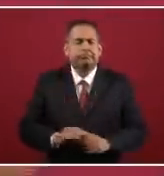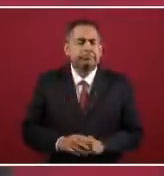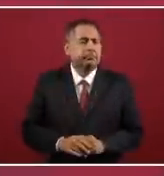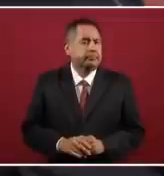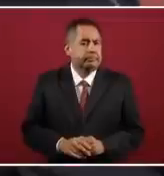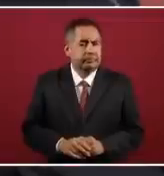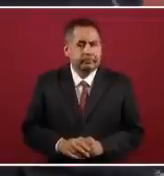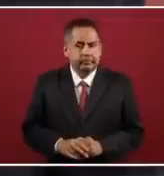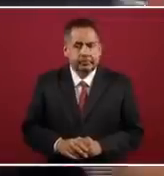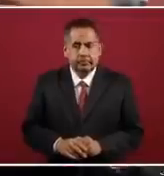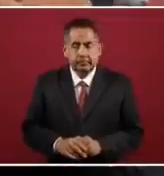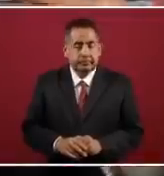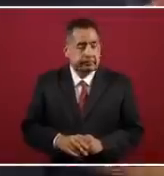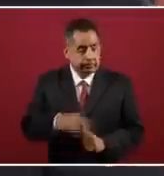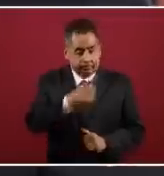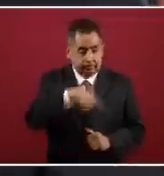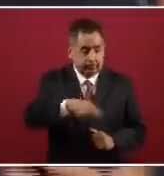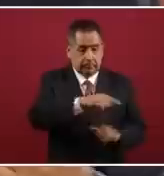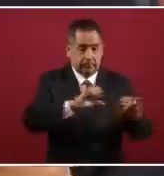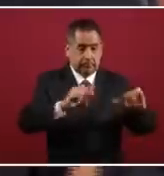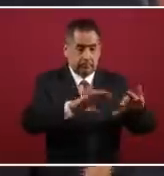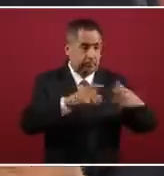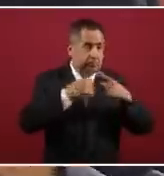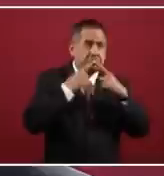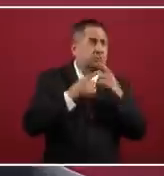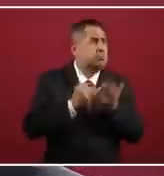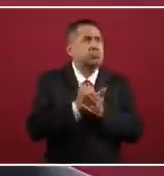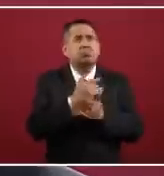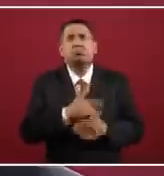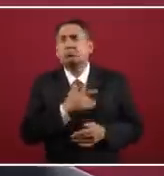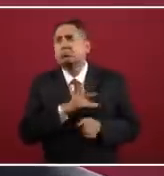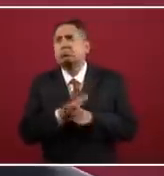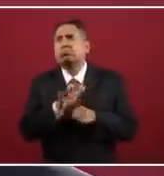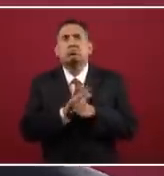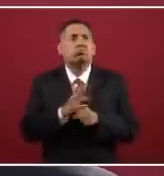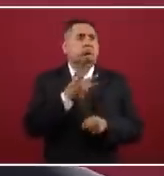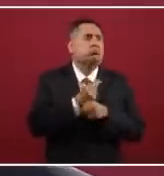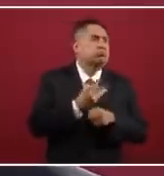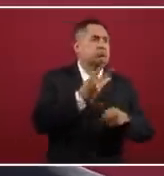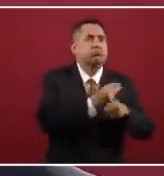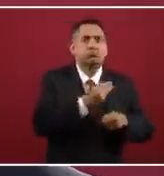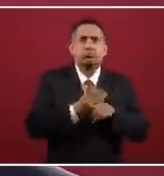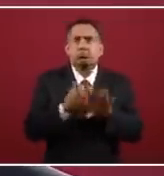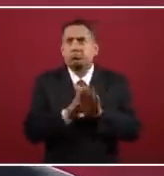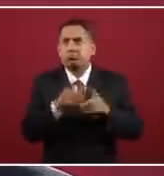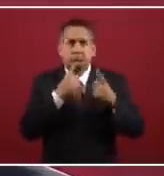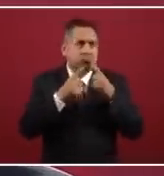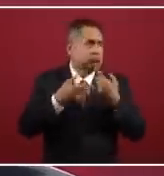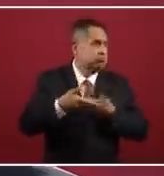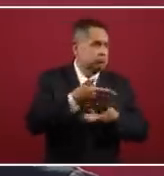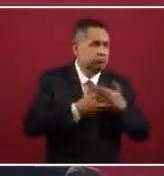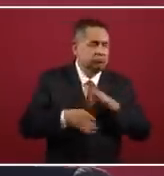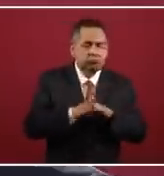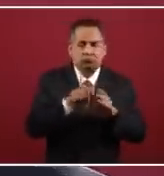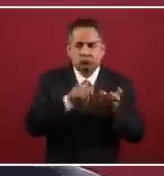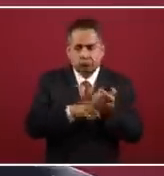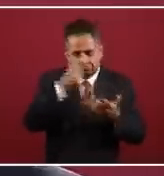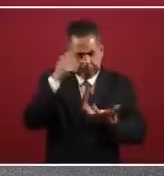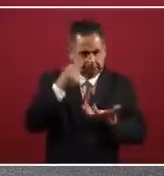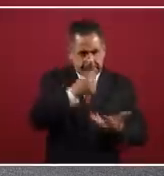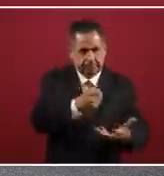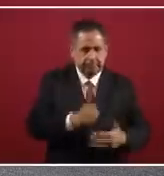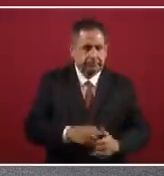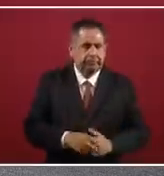y que en la asamblea se resolviera qué uso darle a ese